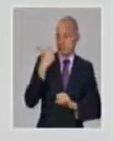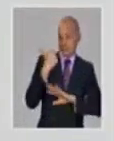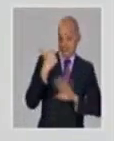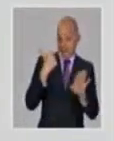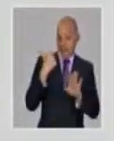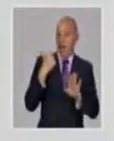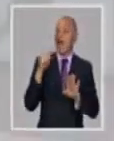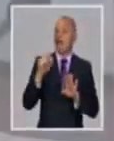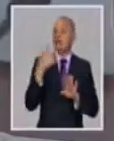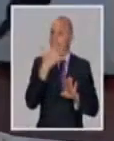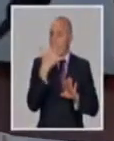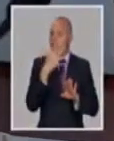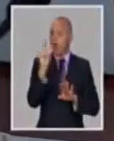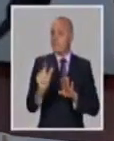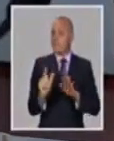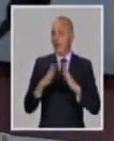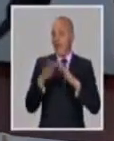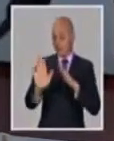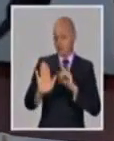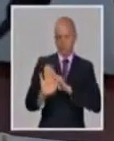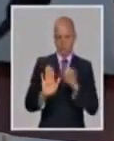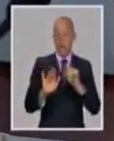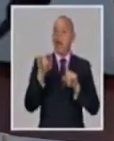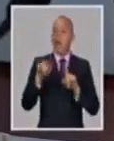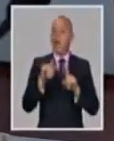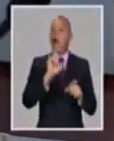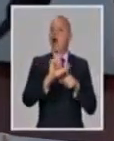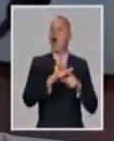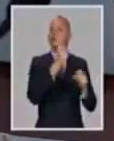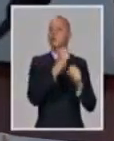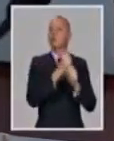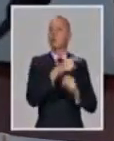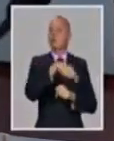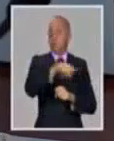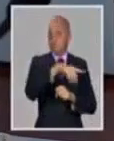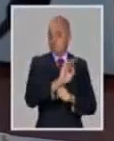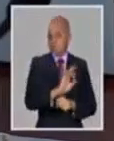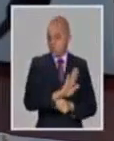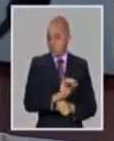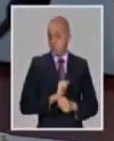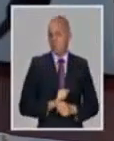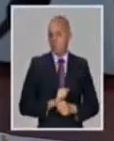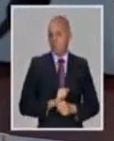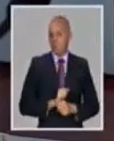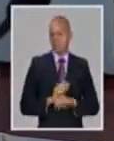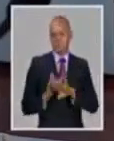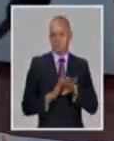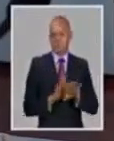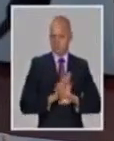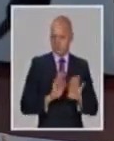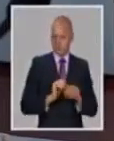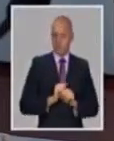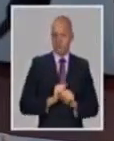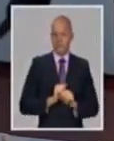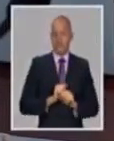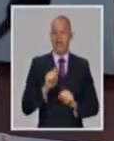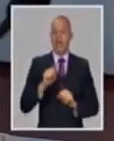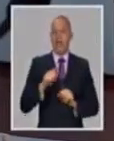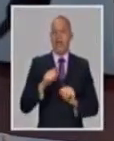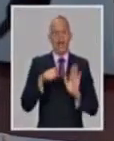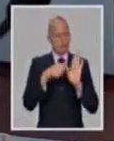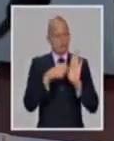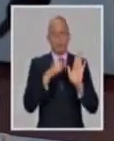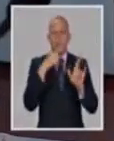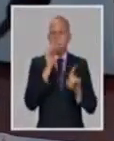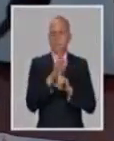aplique esta disminución. Creo que lo primero que tengo que decir y reiterar es que esta disminución y esta medida se